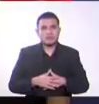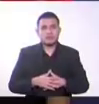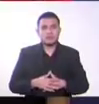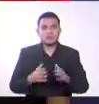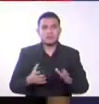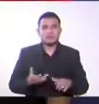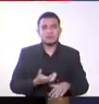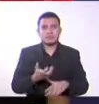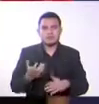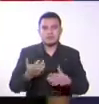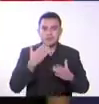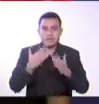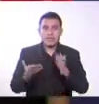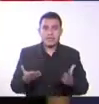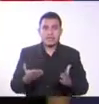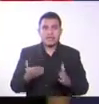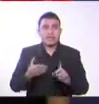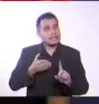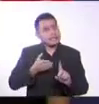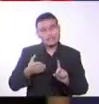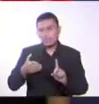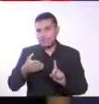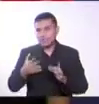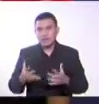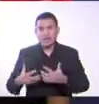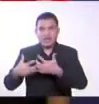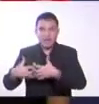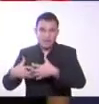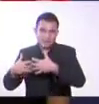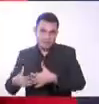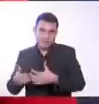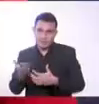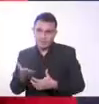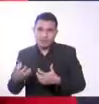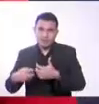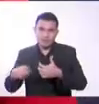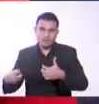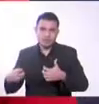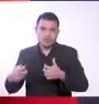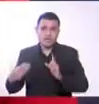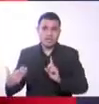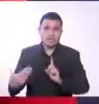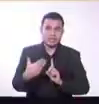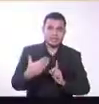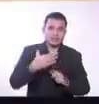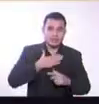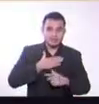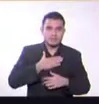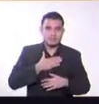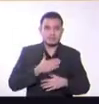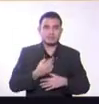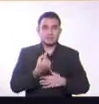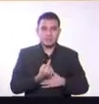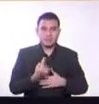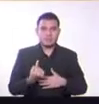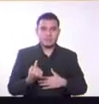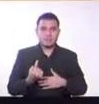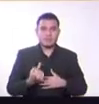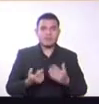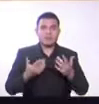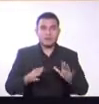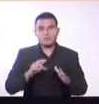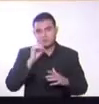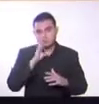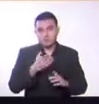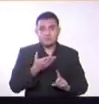el indirecto es el que se le aplica a los bienes y servicios, entonces el directo es el que se aplica. Tendría que ser a las personas. A las personas. Que ya dijimos que pueden